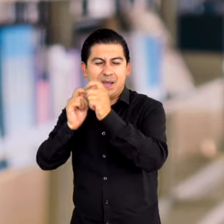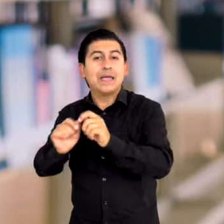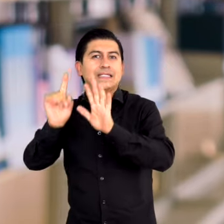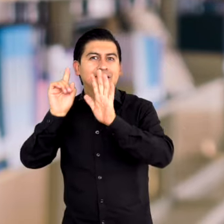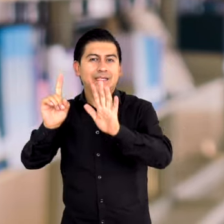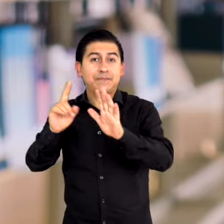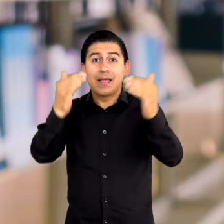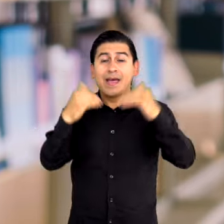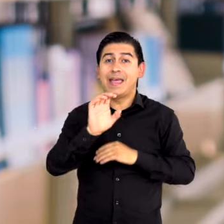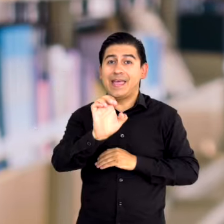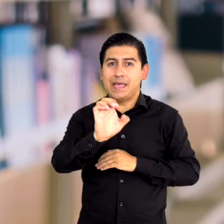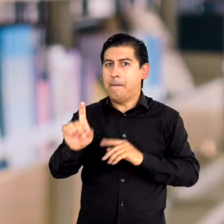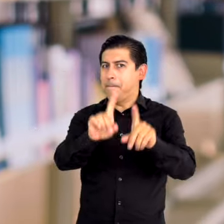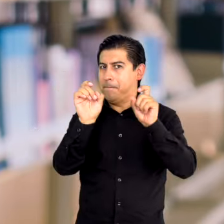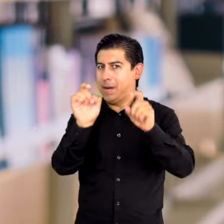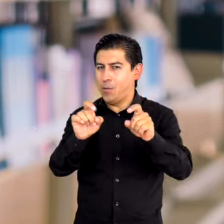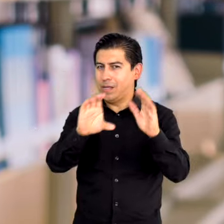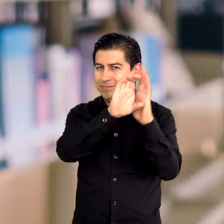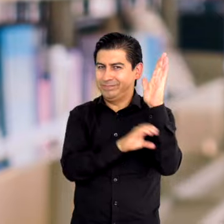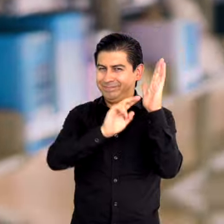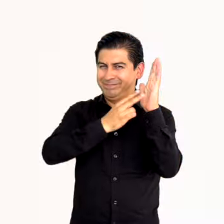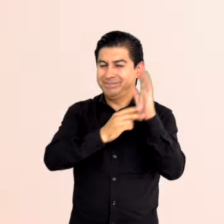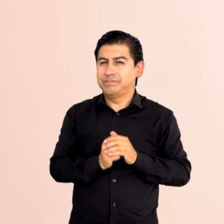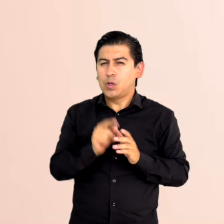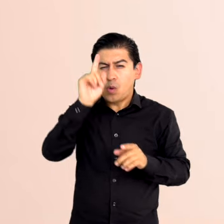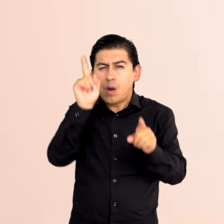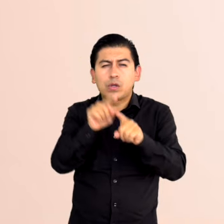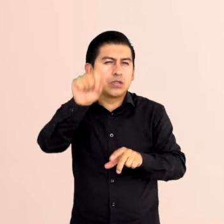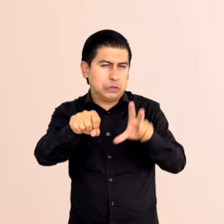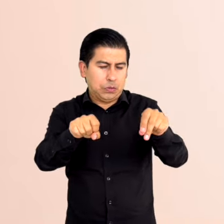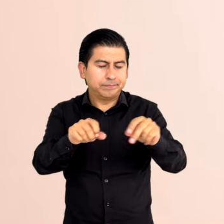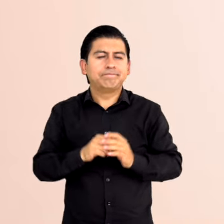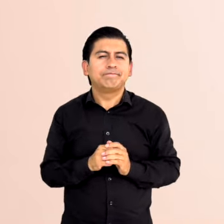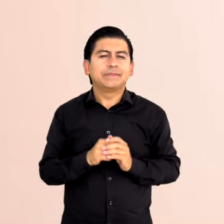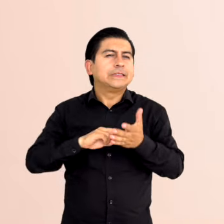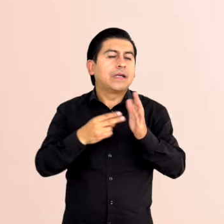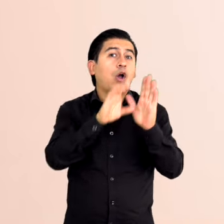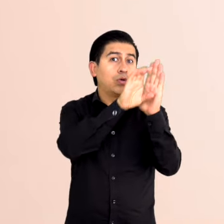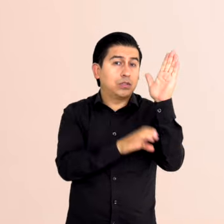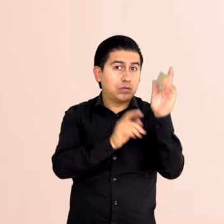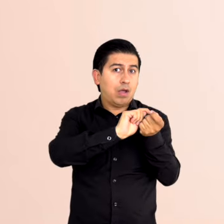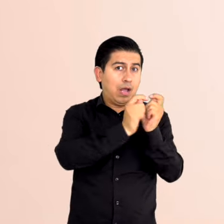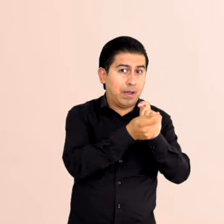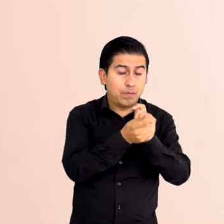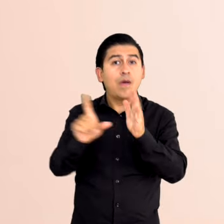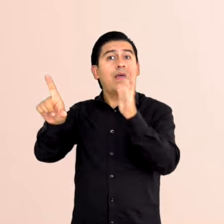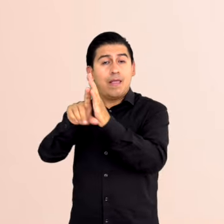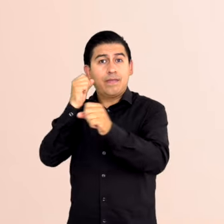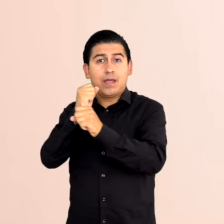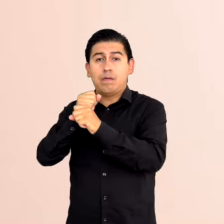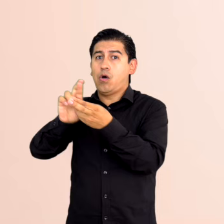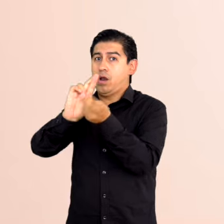popular. En el casillero E está la pregunta de referéndum. ¿Está usted de acuerdo con enmendar la Constitución de la República